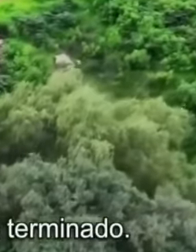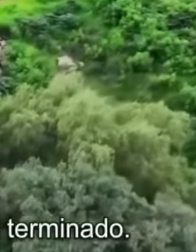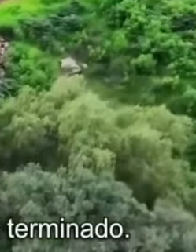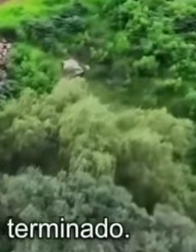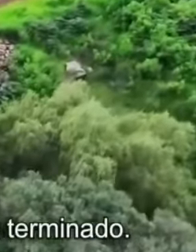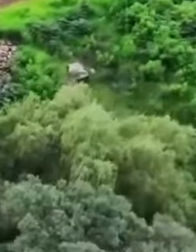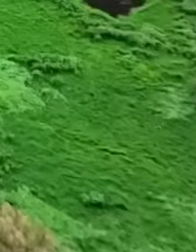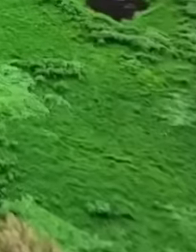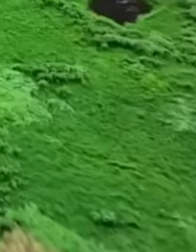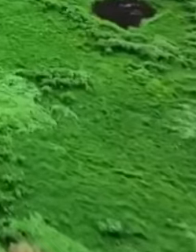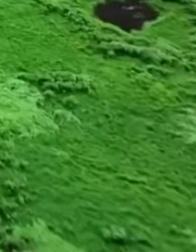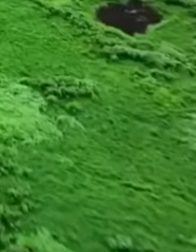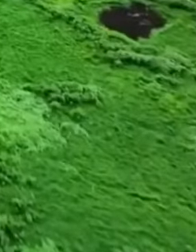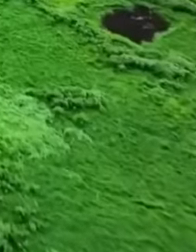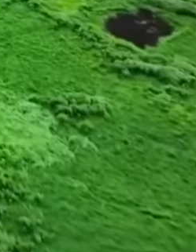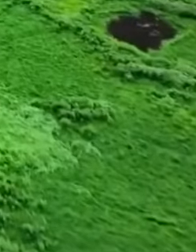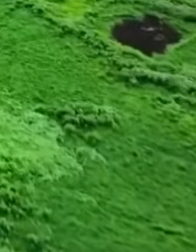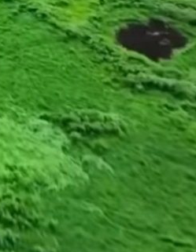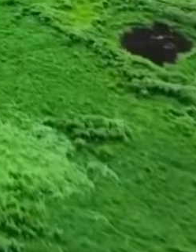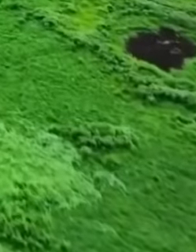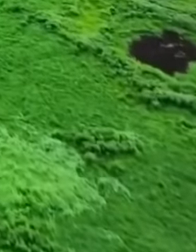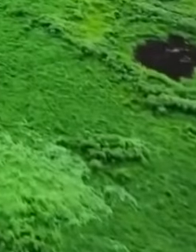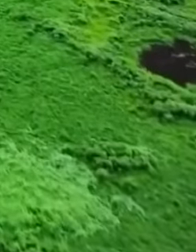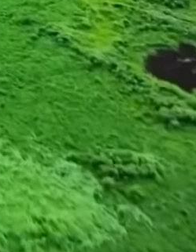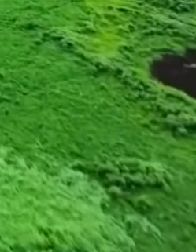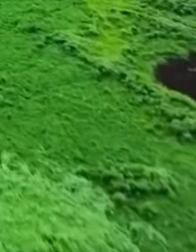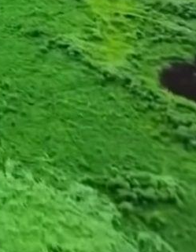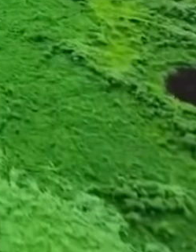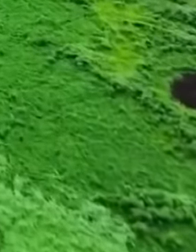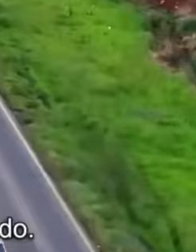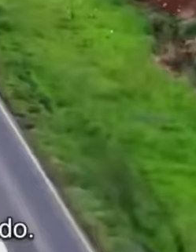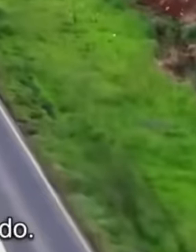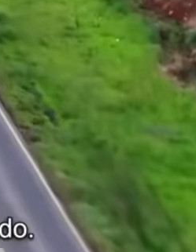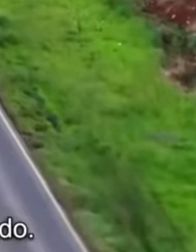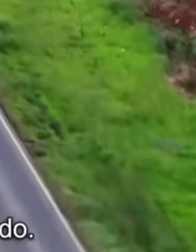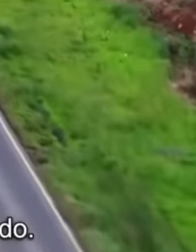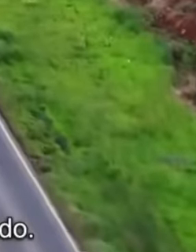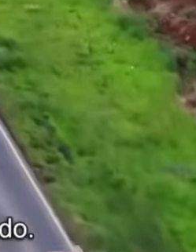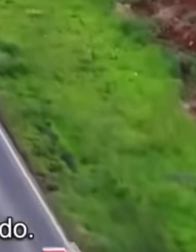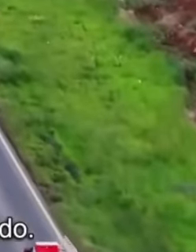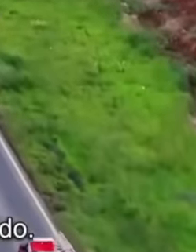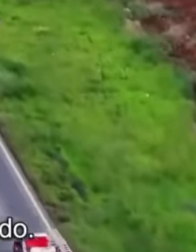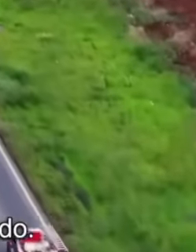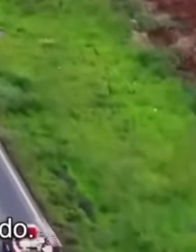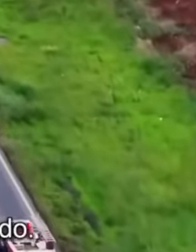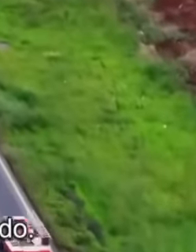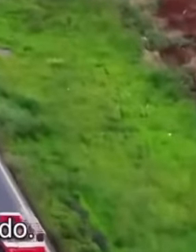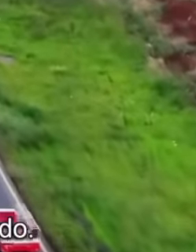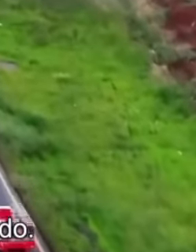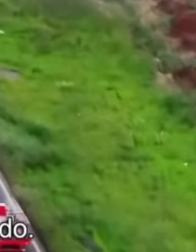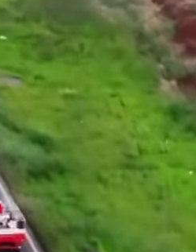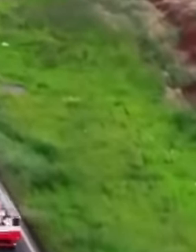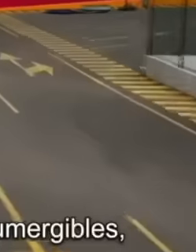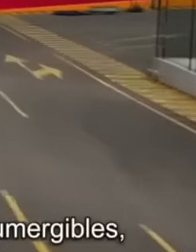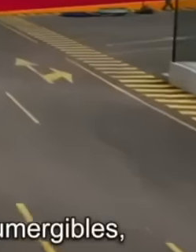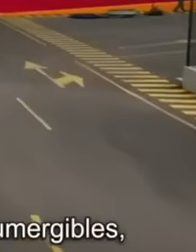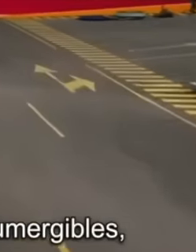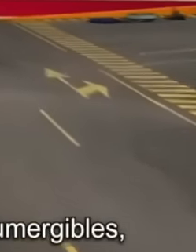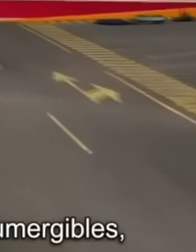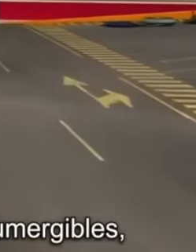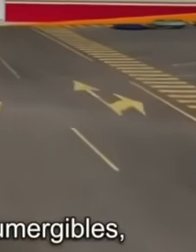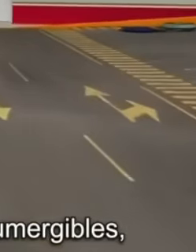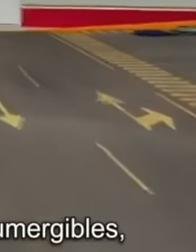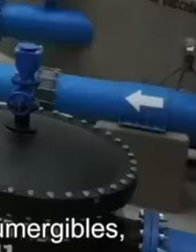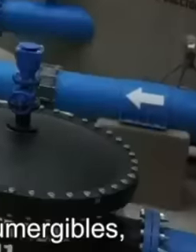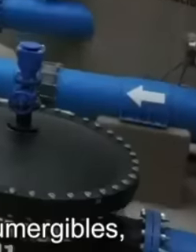está terminado. Tiene una longitud de 38.7 kilómetros y puede conducir 3 metros cúbicos por segundo. Cuenta con una